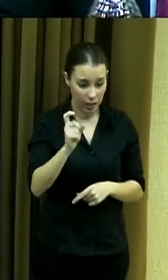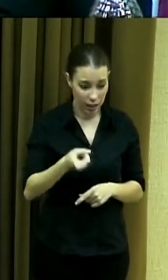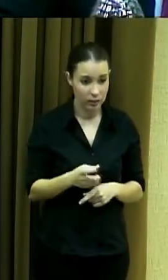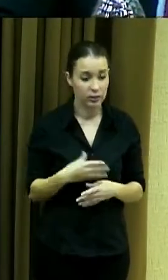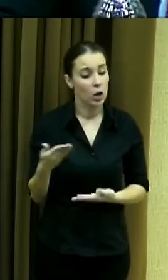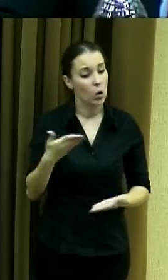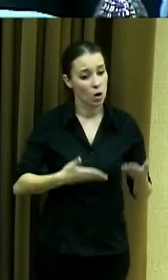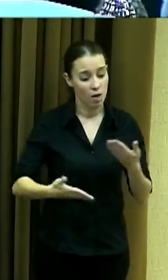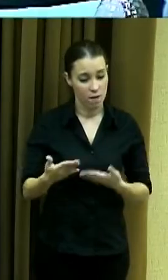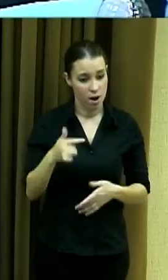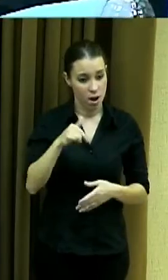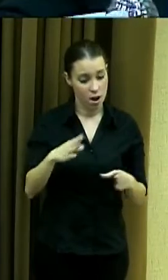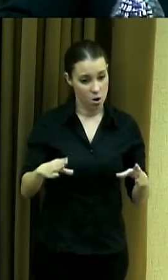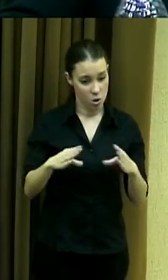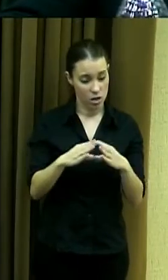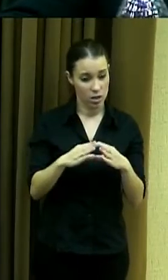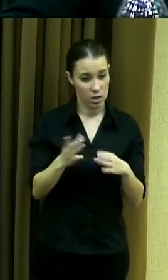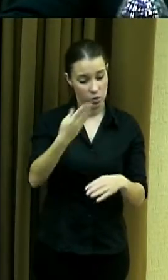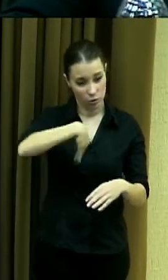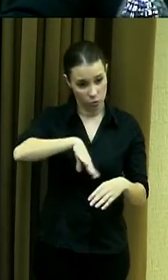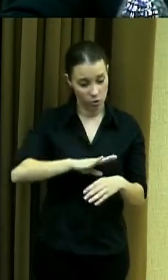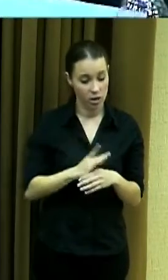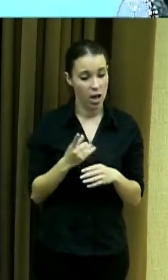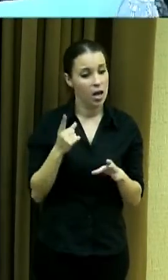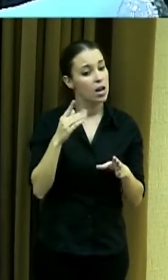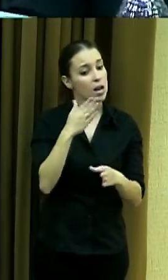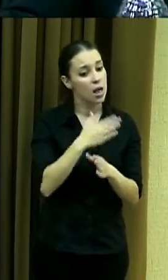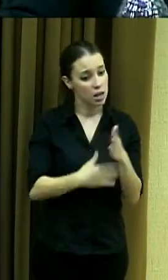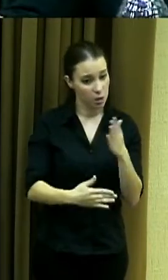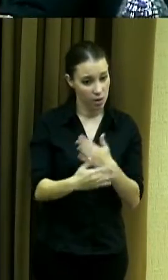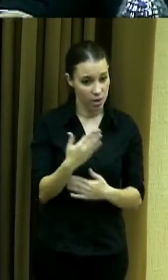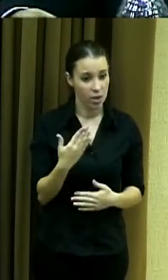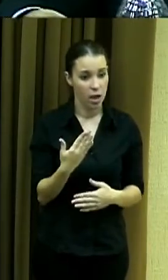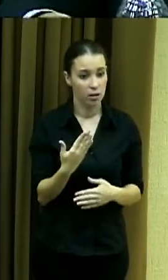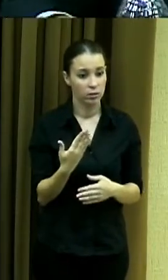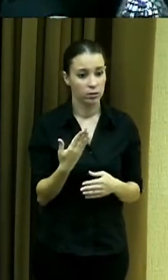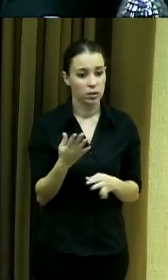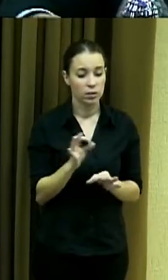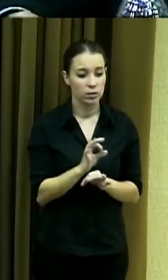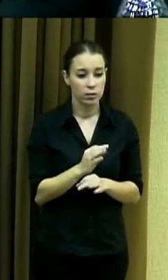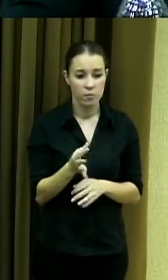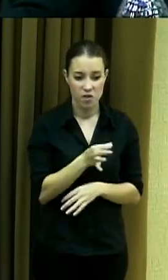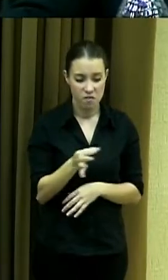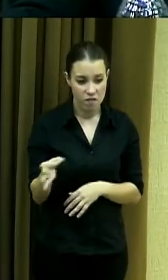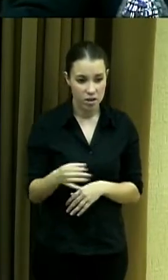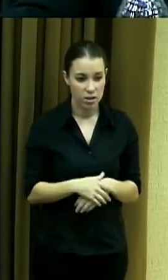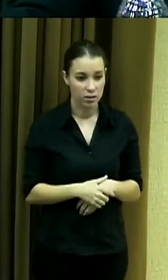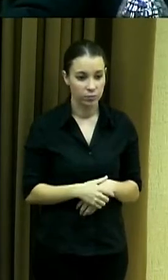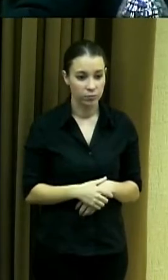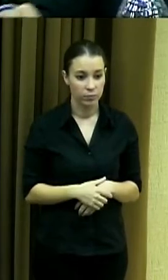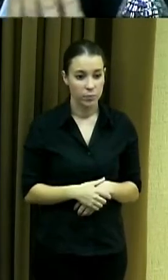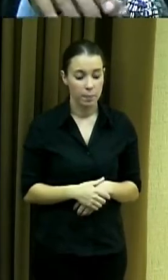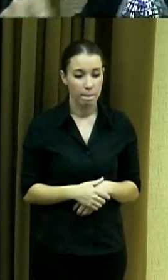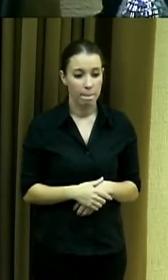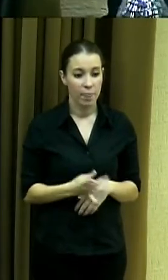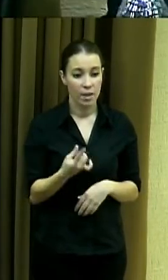todo lo que es nuestra comunidad, en todo lo que es la discapacidad de una forma impecable, ¿no? Ella va a hablarnos un